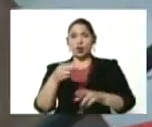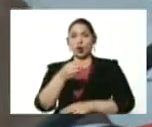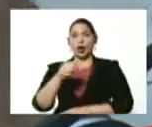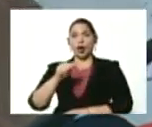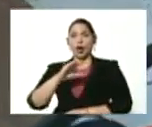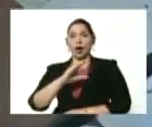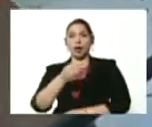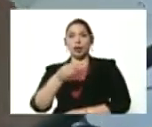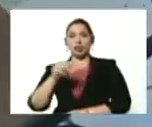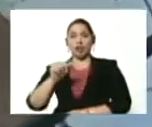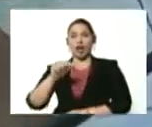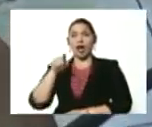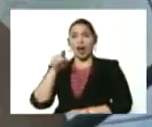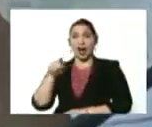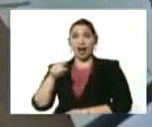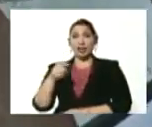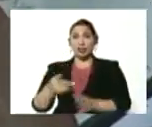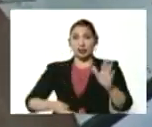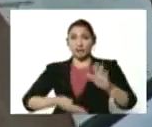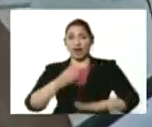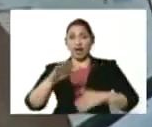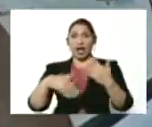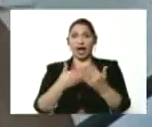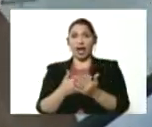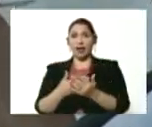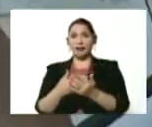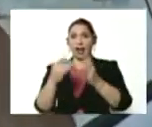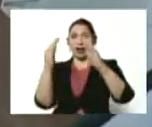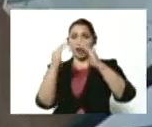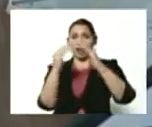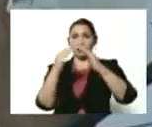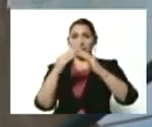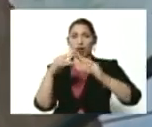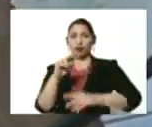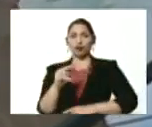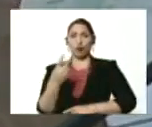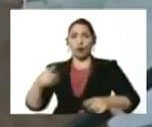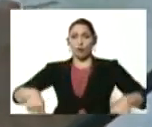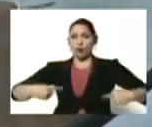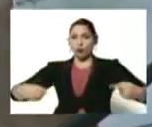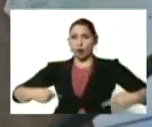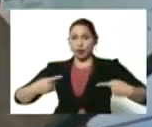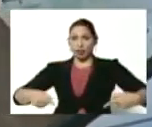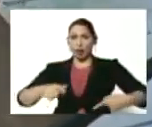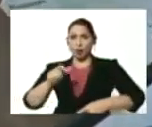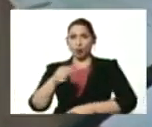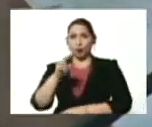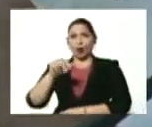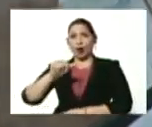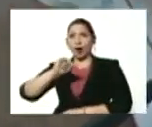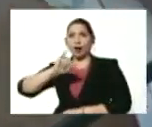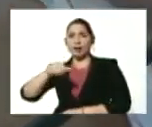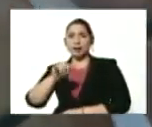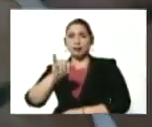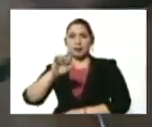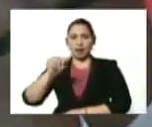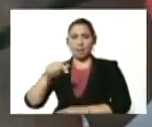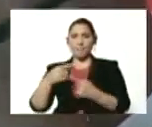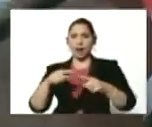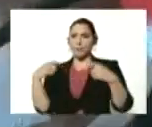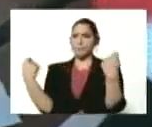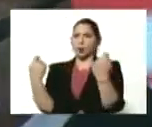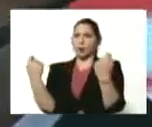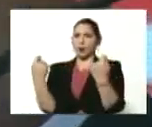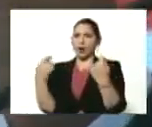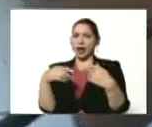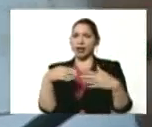de allí se desplazan hacia la finca de Doble Rueda en La Guajira para promover la incursión que